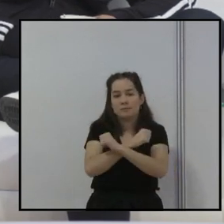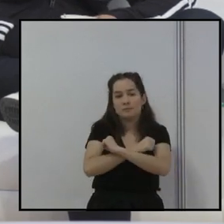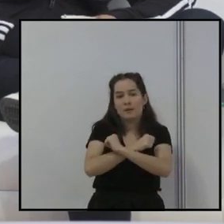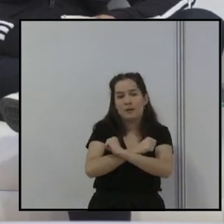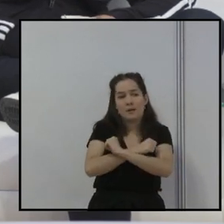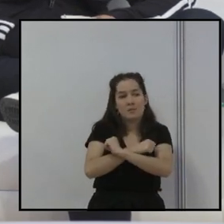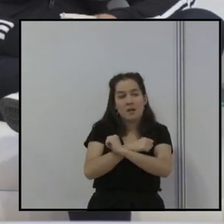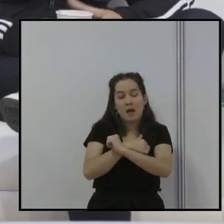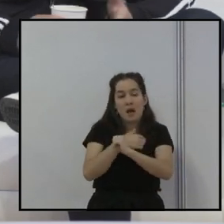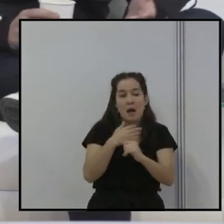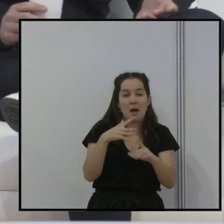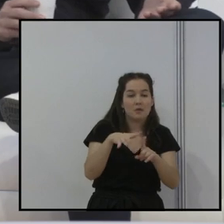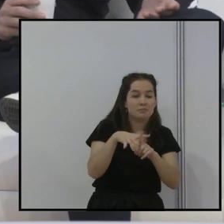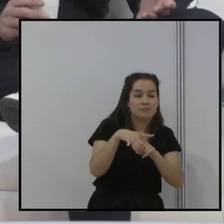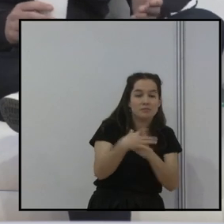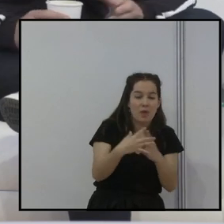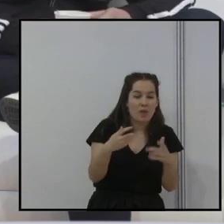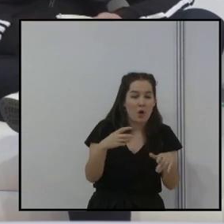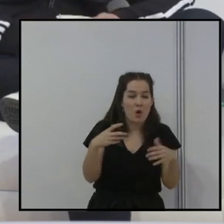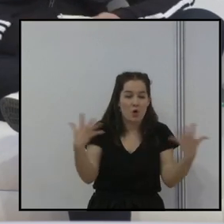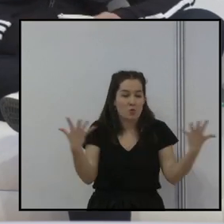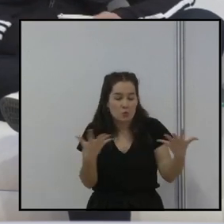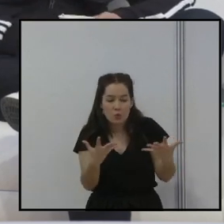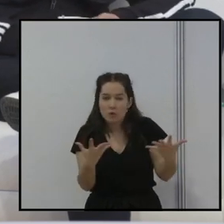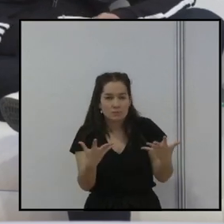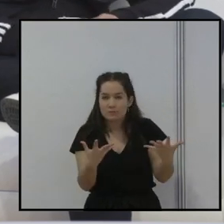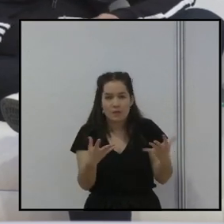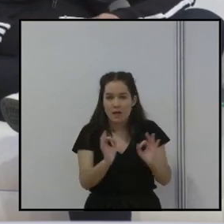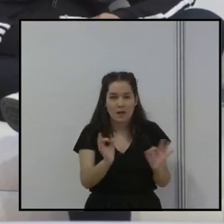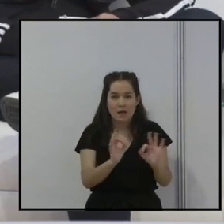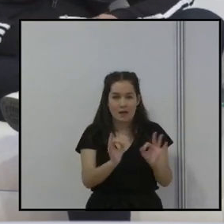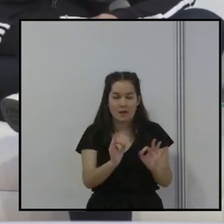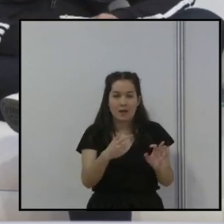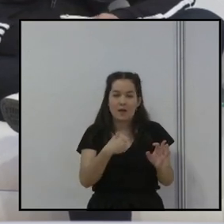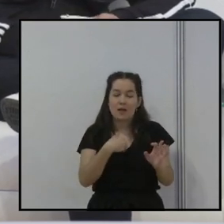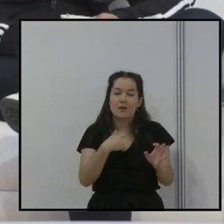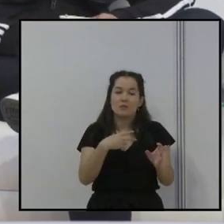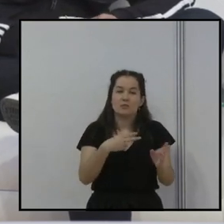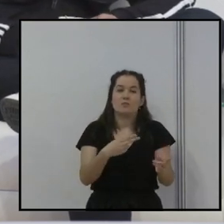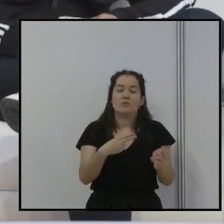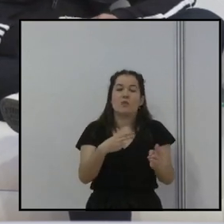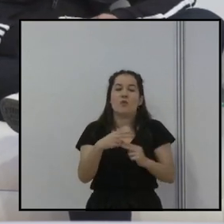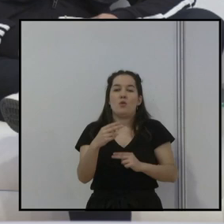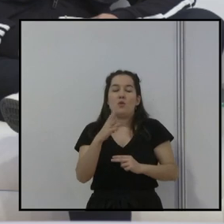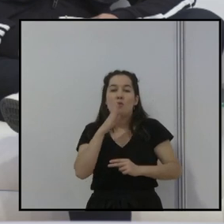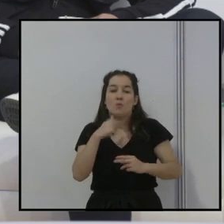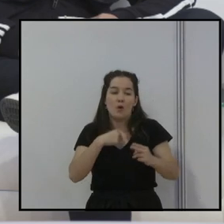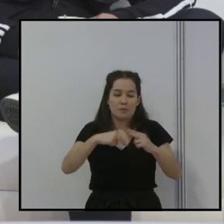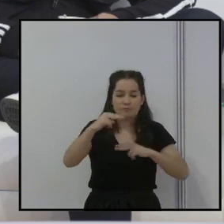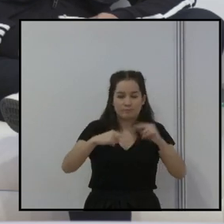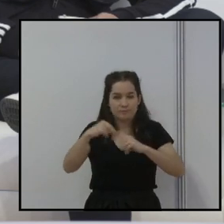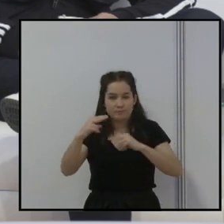señal de alerta de algo no va bien, pues estás más fuerte ahora que si tienes que remontar cuando estés roto. Yo creo que tu